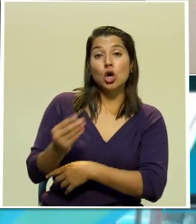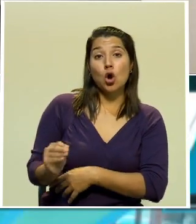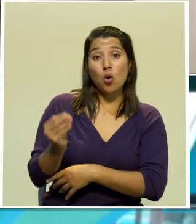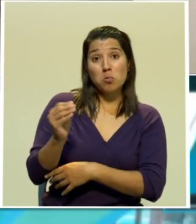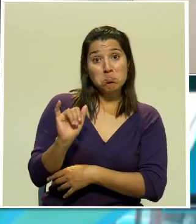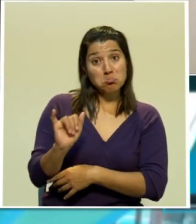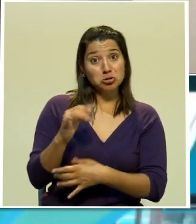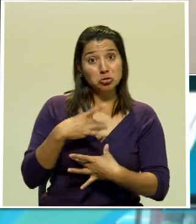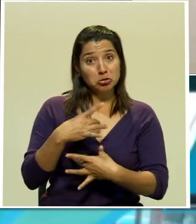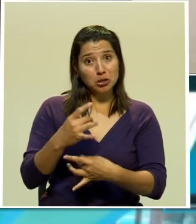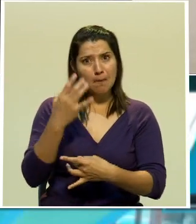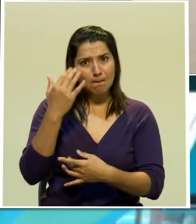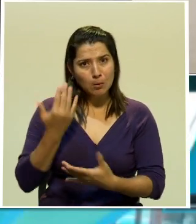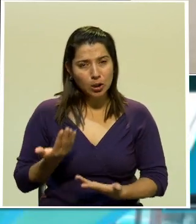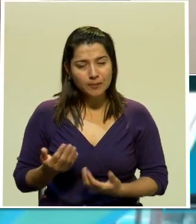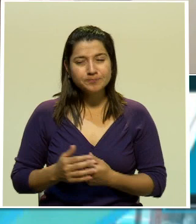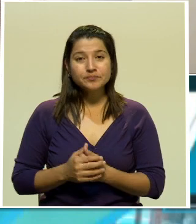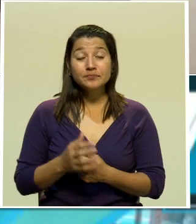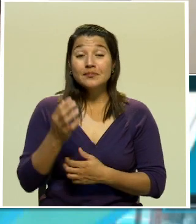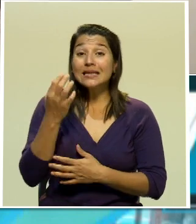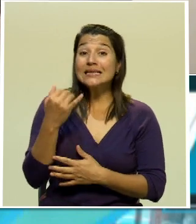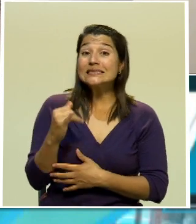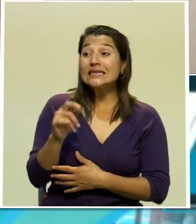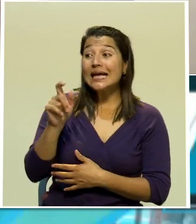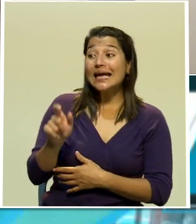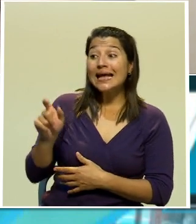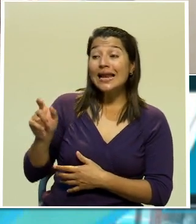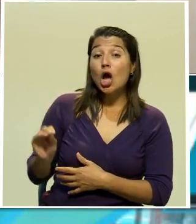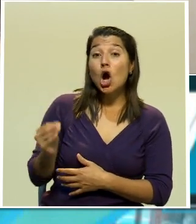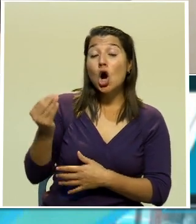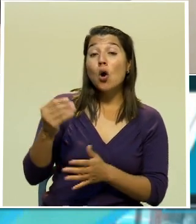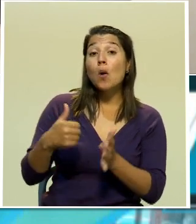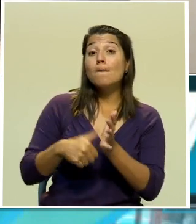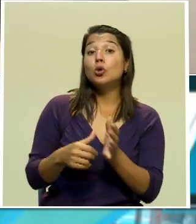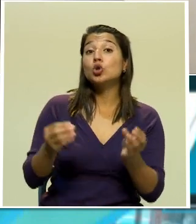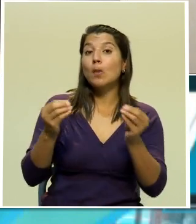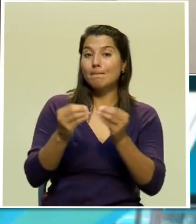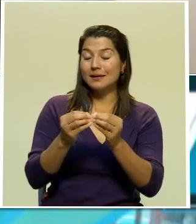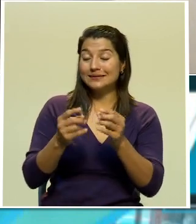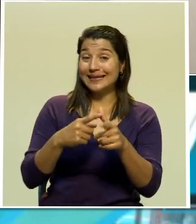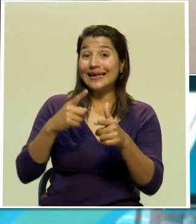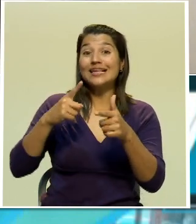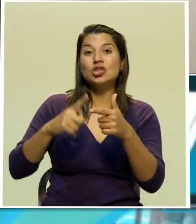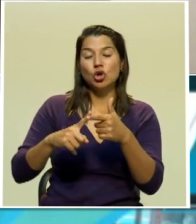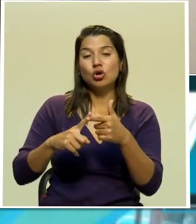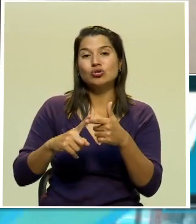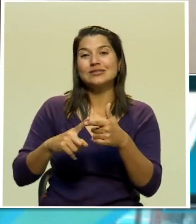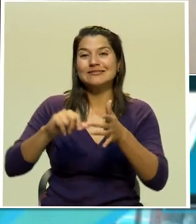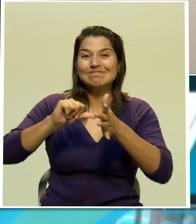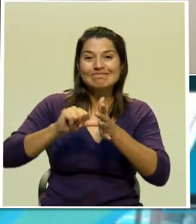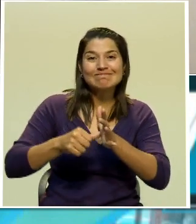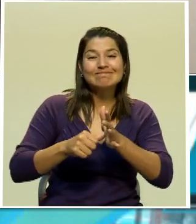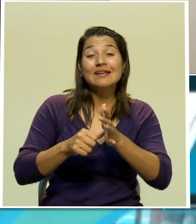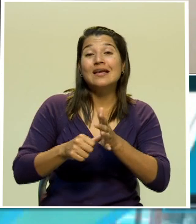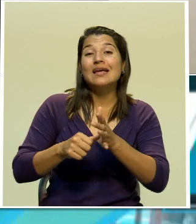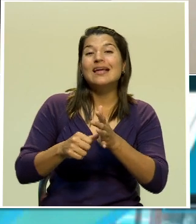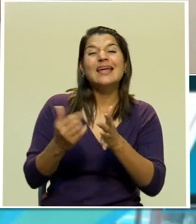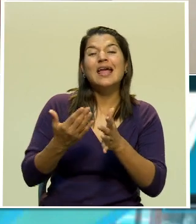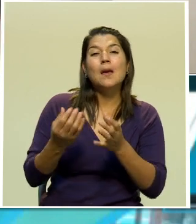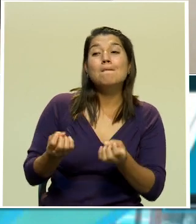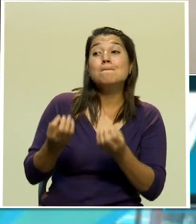es interesante porque además si las personas jóvenes votan más, refuerzan la importancia de este